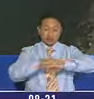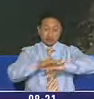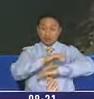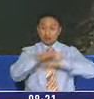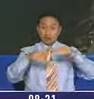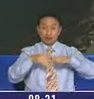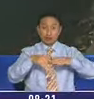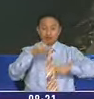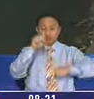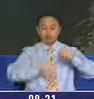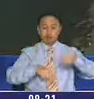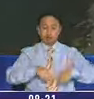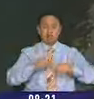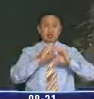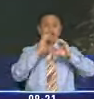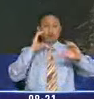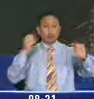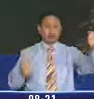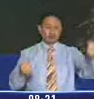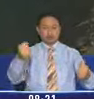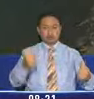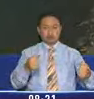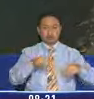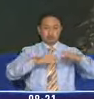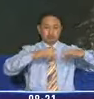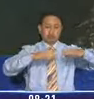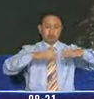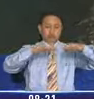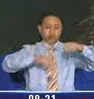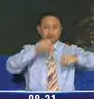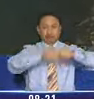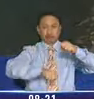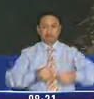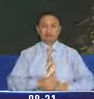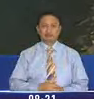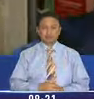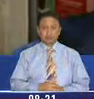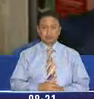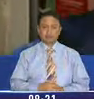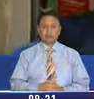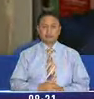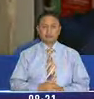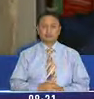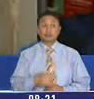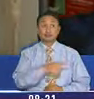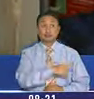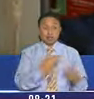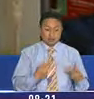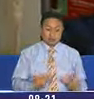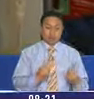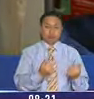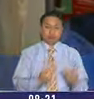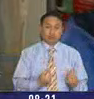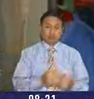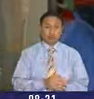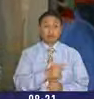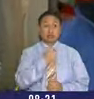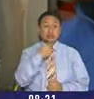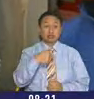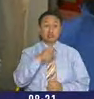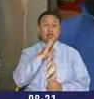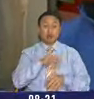andan los buses, las volquetas, entonces pues por esto que se viene a dañar totalmente la calle. Eso es gasto y después se quejan que el